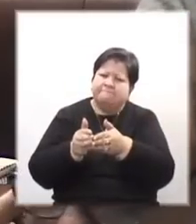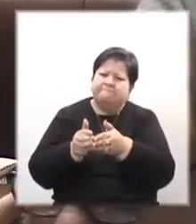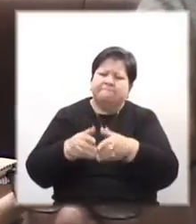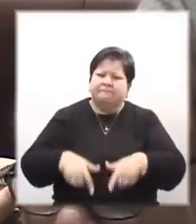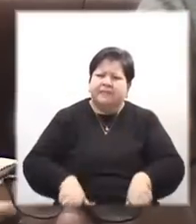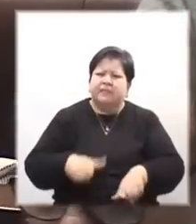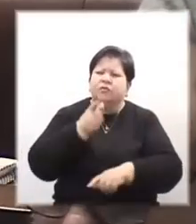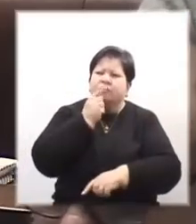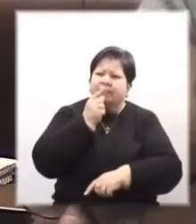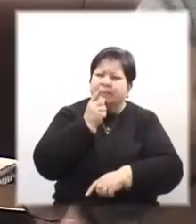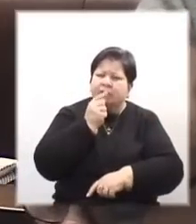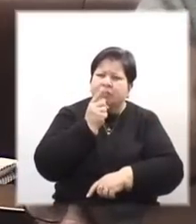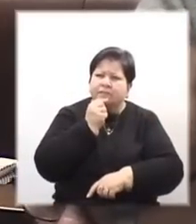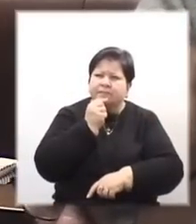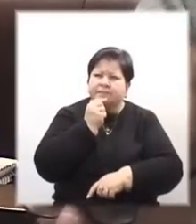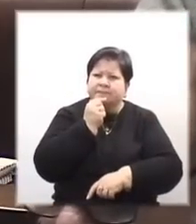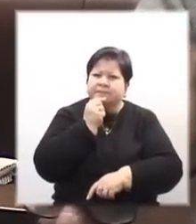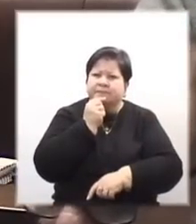Interior